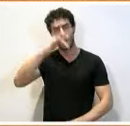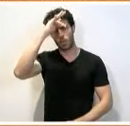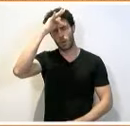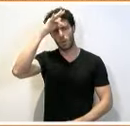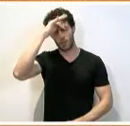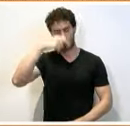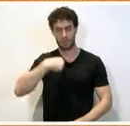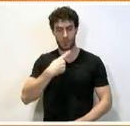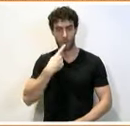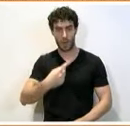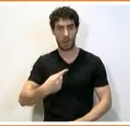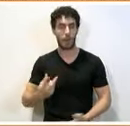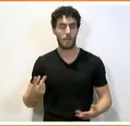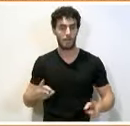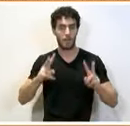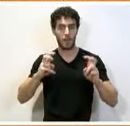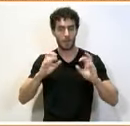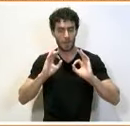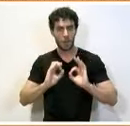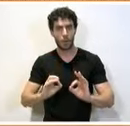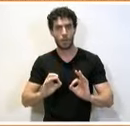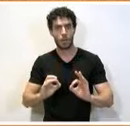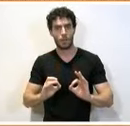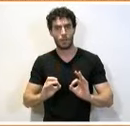le dije en qué en concreto iba a